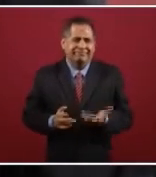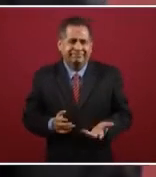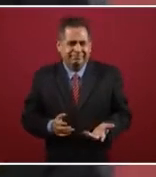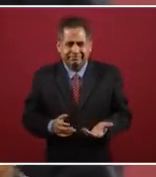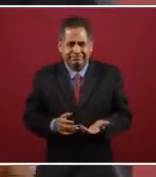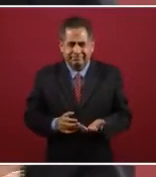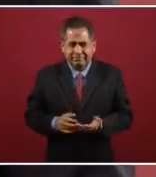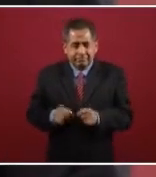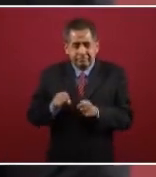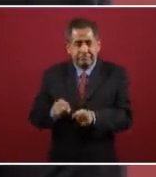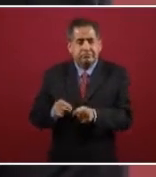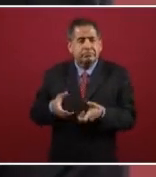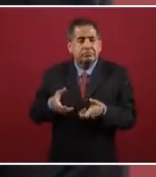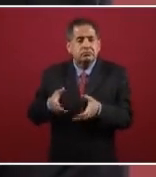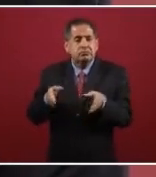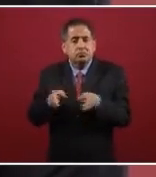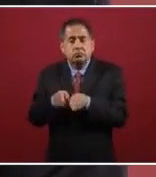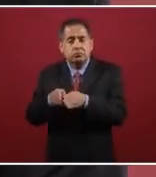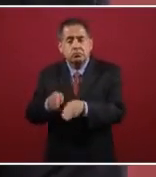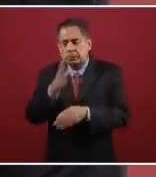con las mismas calles